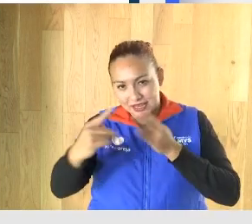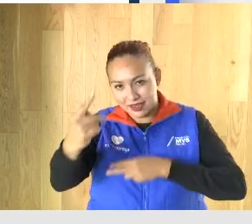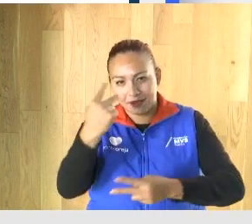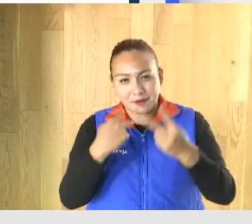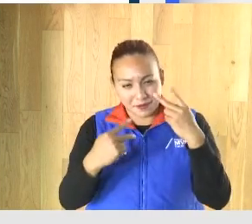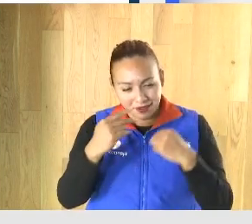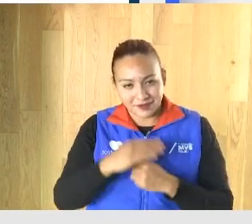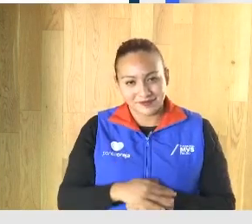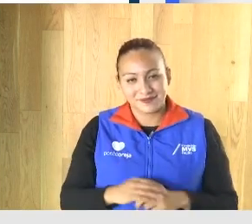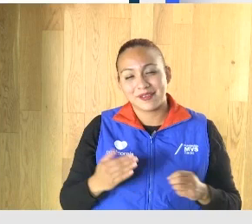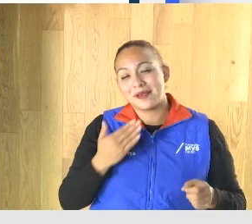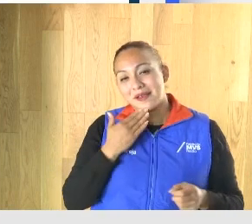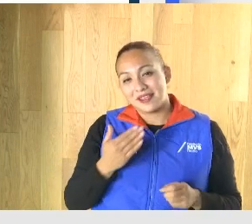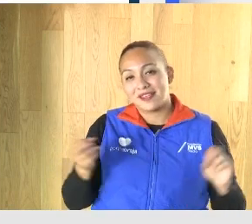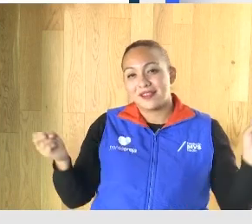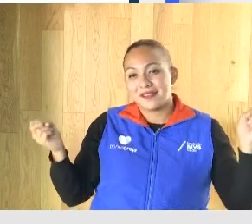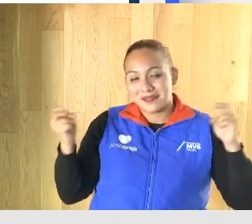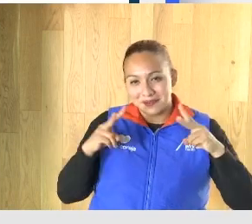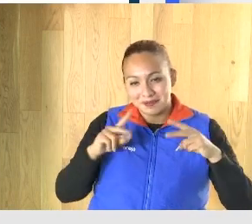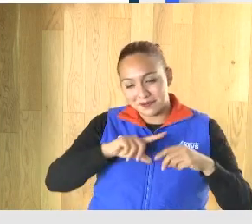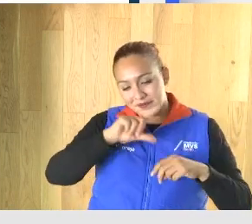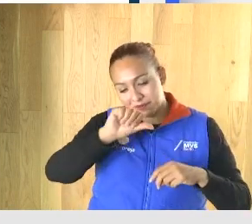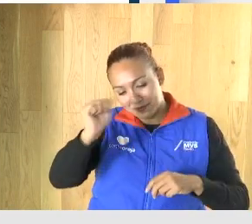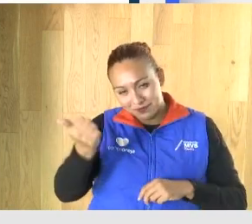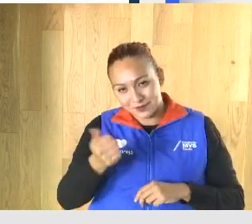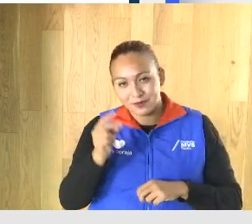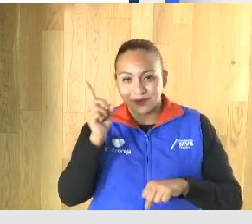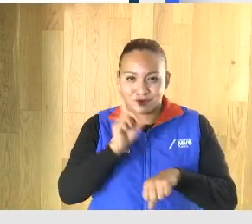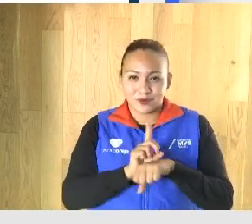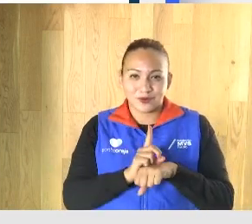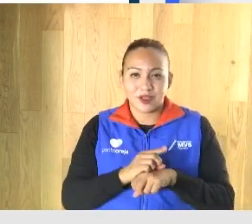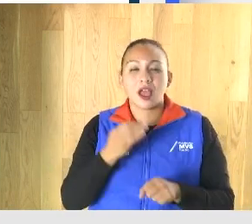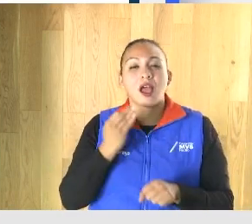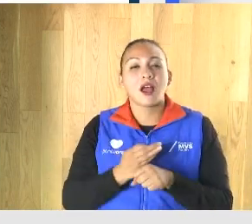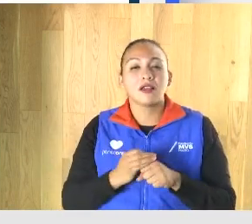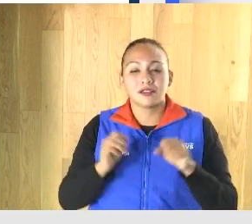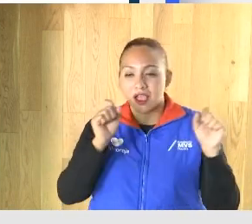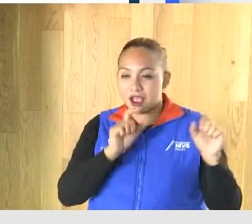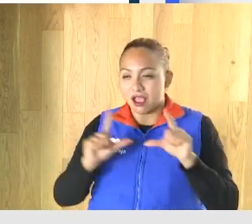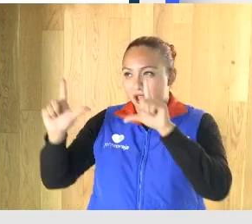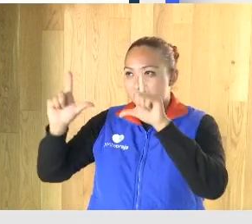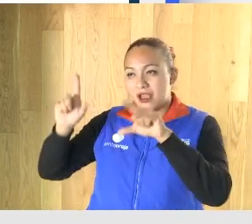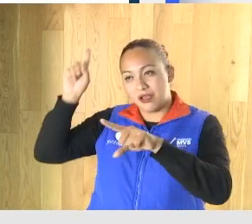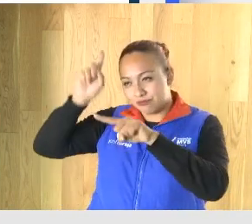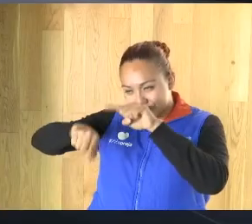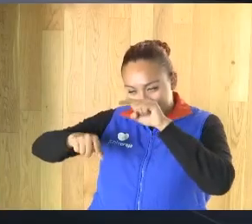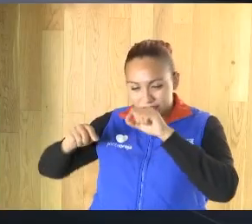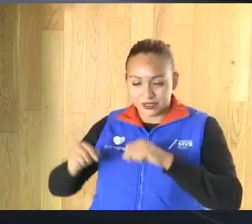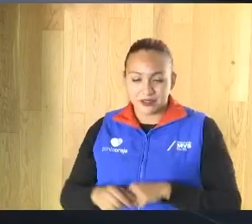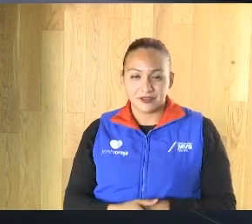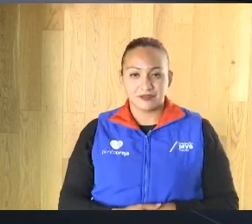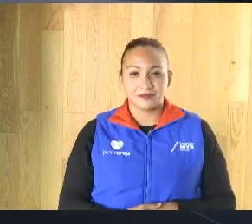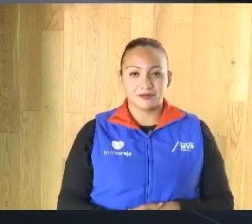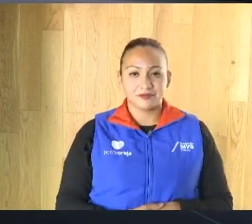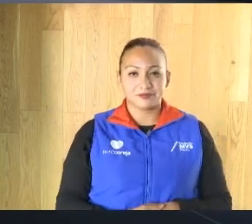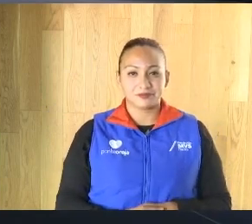otro lado y nada, bueno, estoy a vuestra disposición para lo que necesitéis. Voy a dejar de compartir mi pantalla.